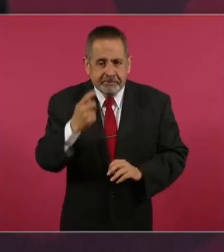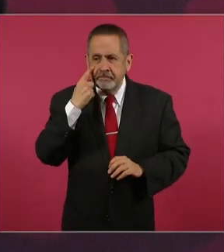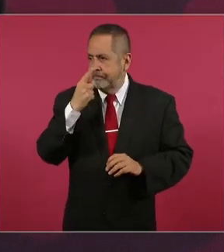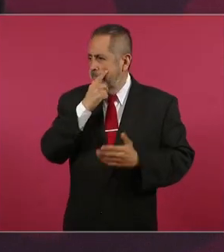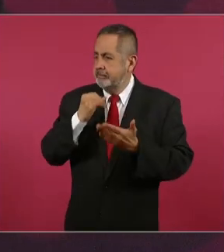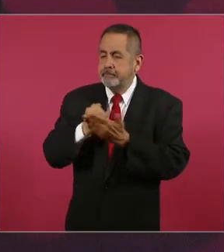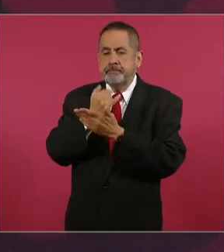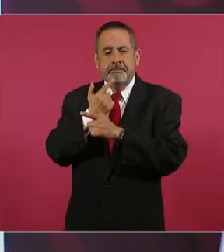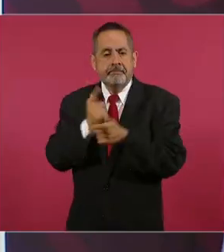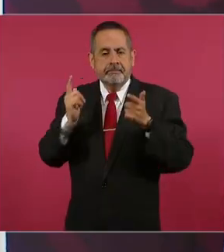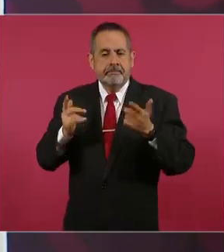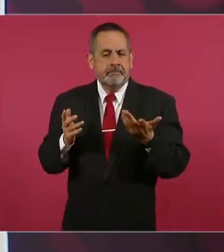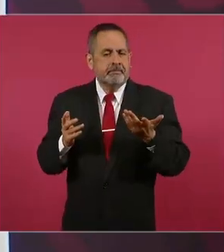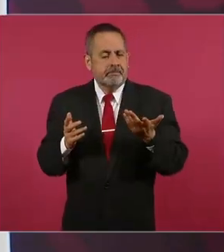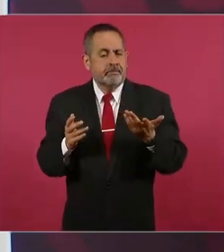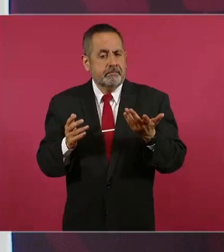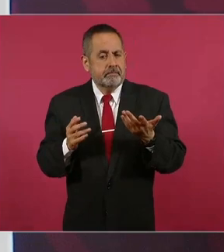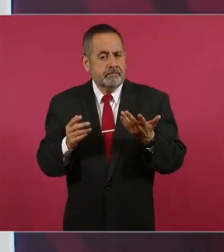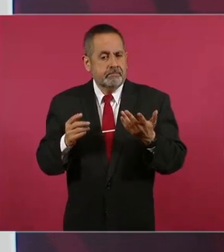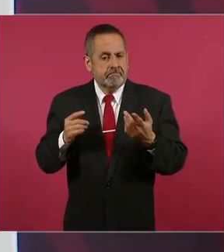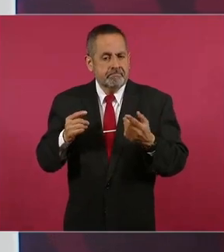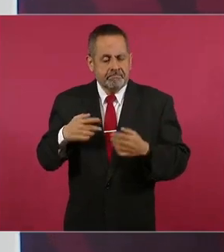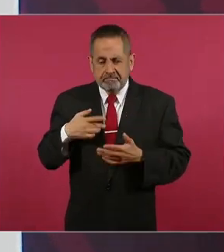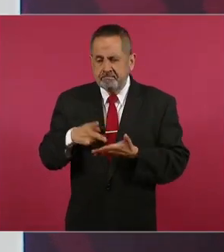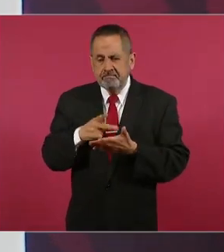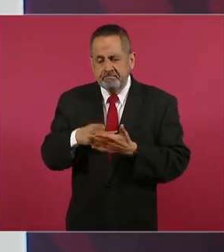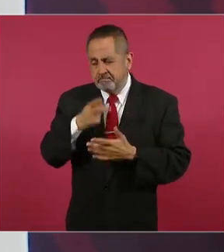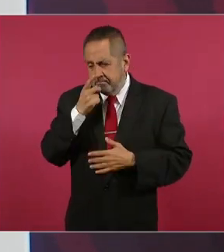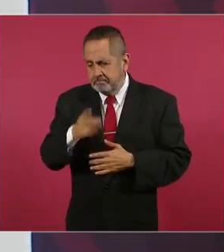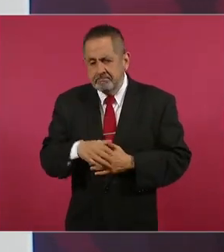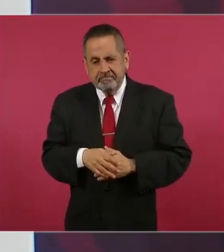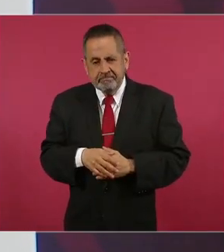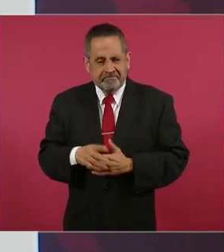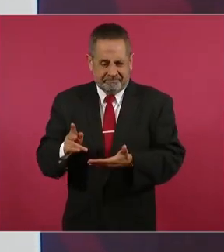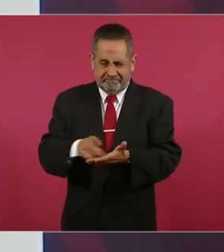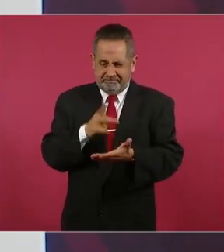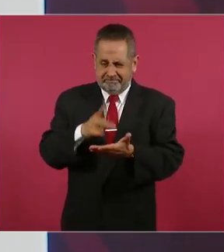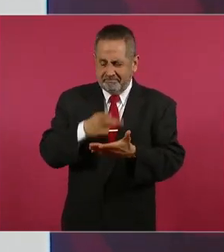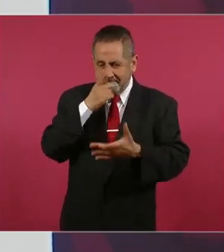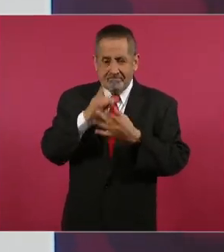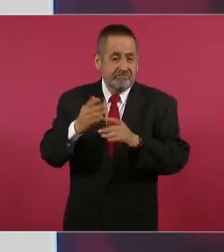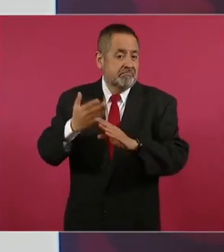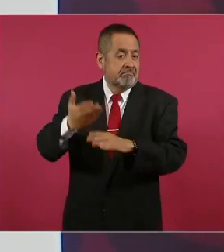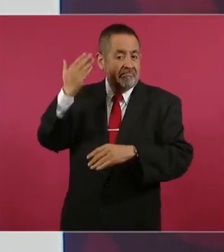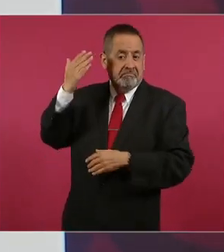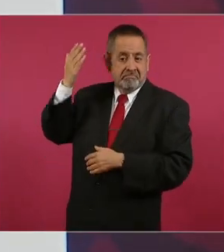Y cada vez reafirmo más que no vivíamos en una democracia,